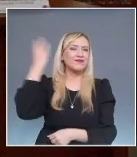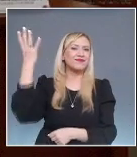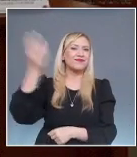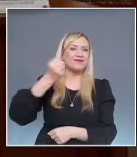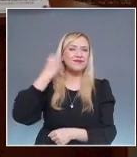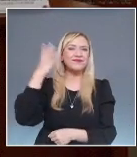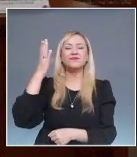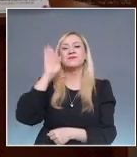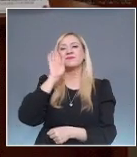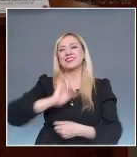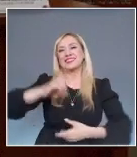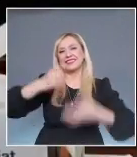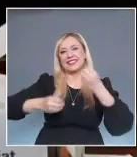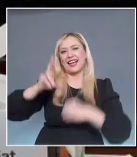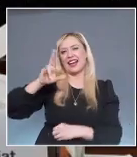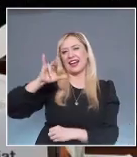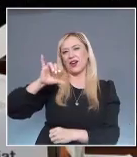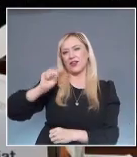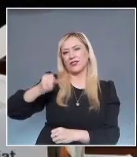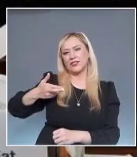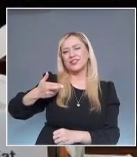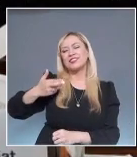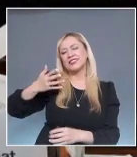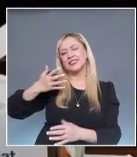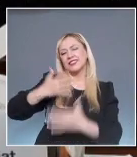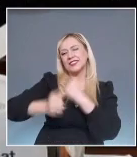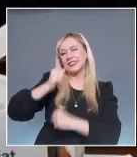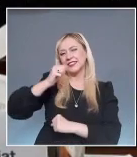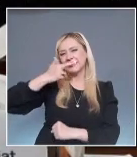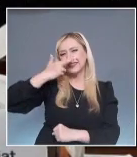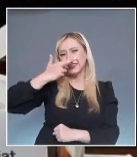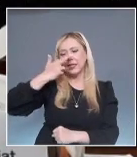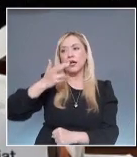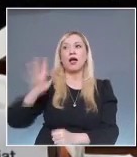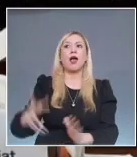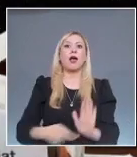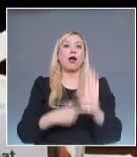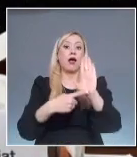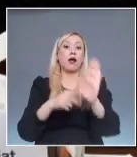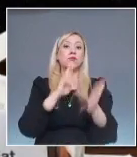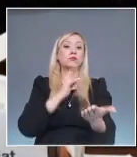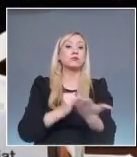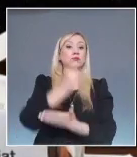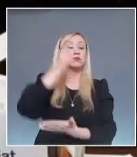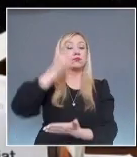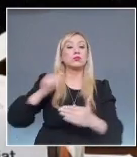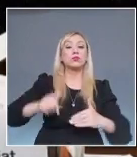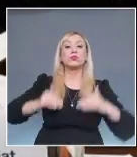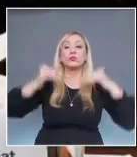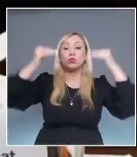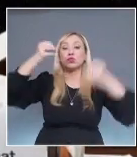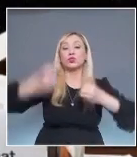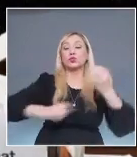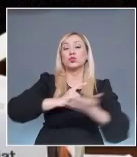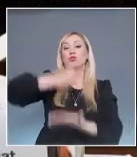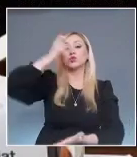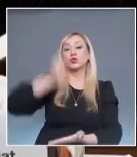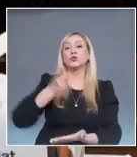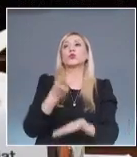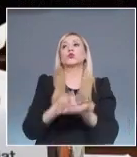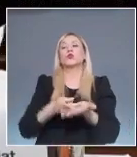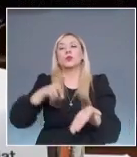Farjat presentó sentencias de la Suprema Corte que reconocen la doble jornada laboral, el trabajo de cuidados